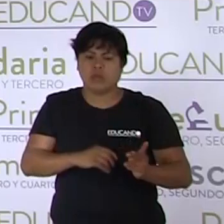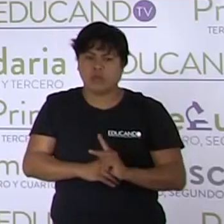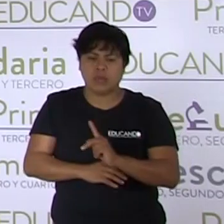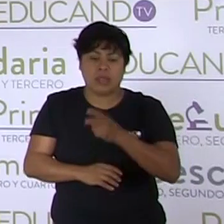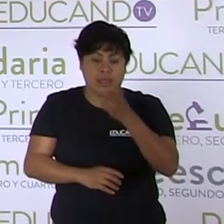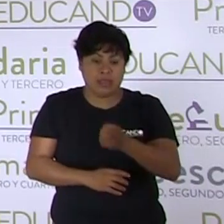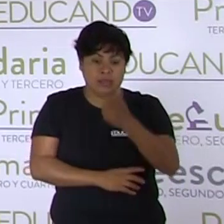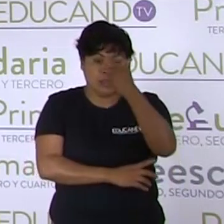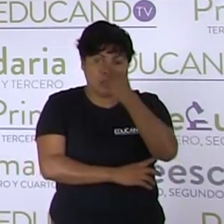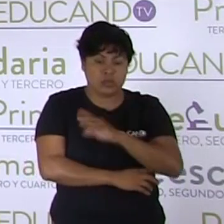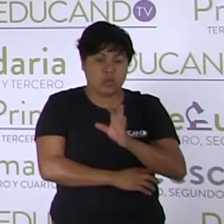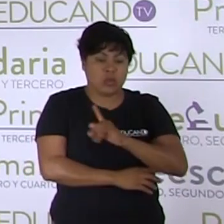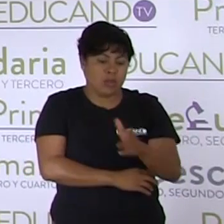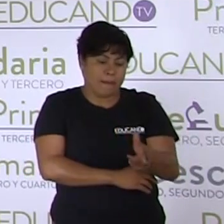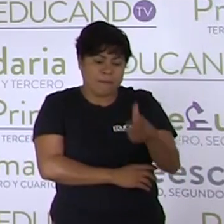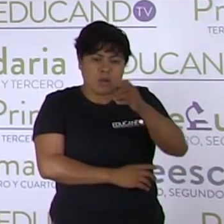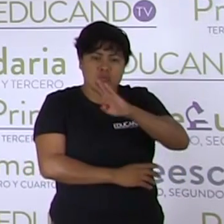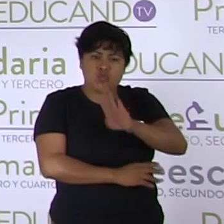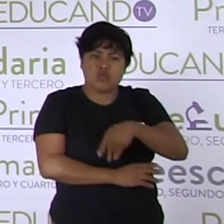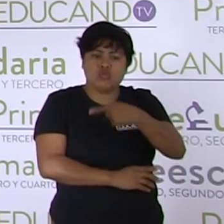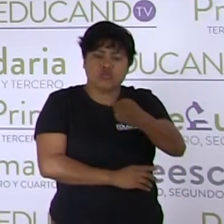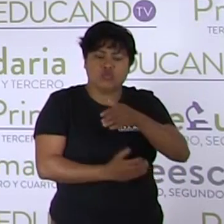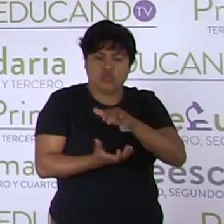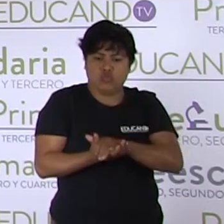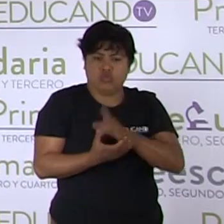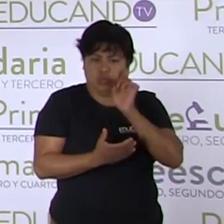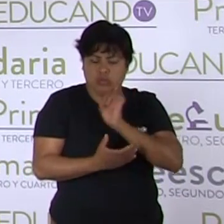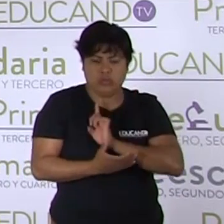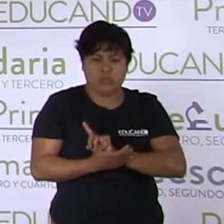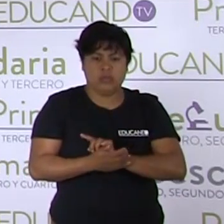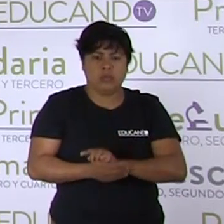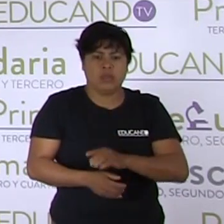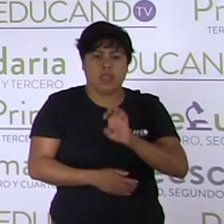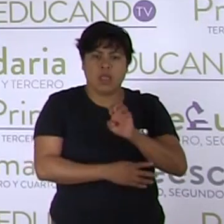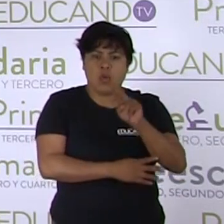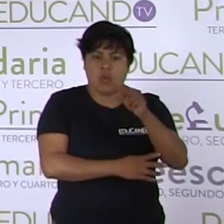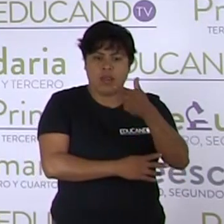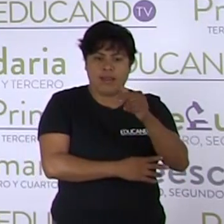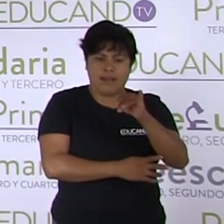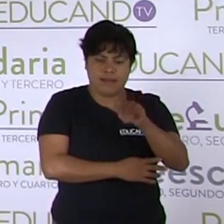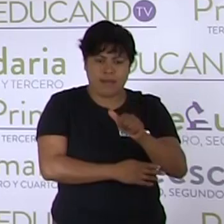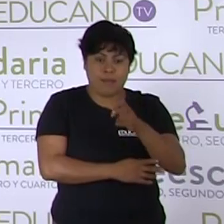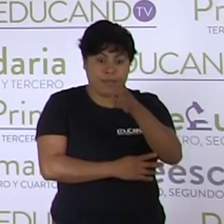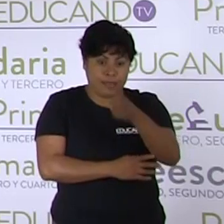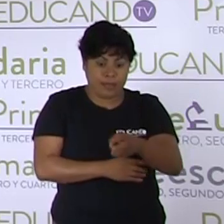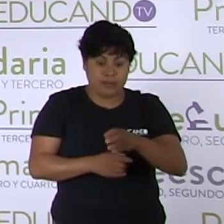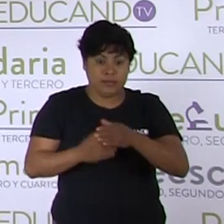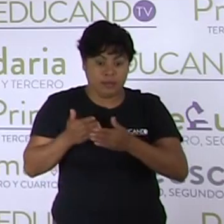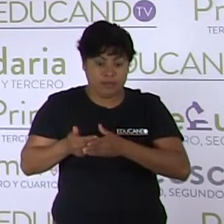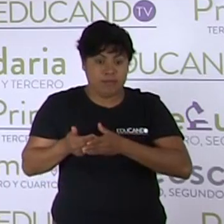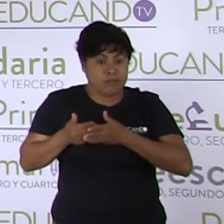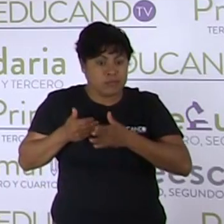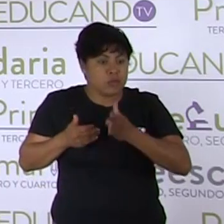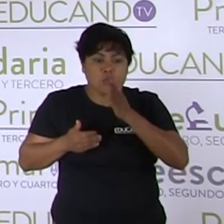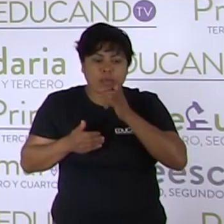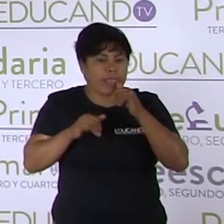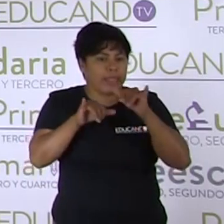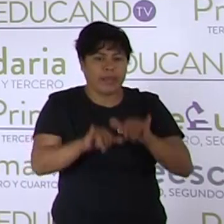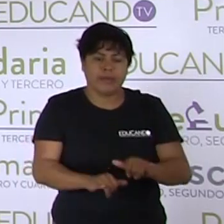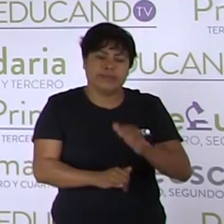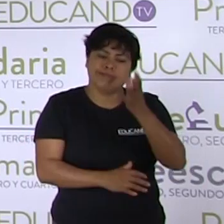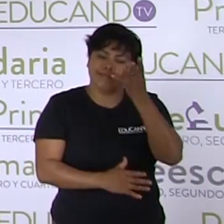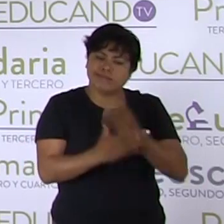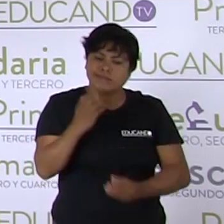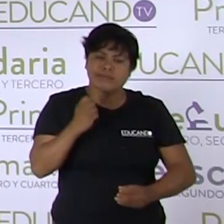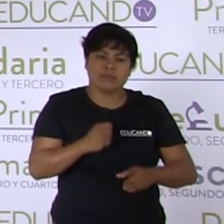aquella noche en que mató a su mujer, la Eugenia. Desde entonces fue que ya no pudo quedarse más,